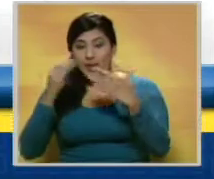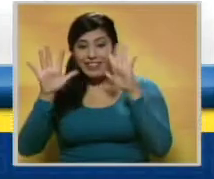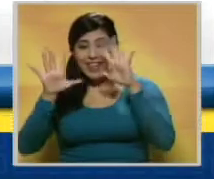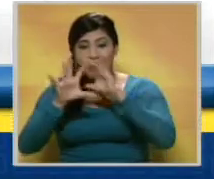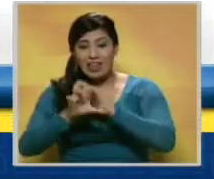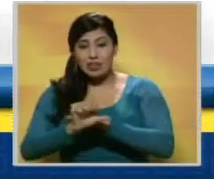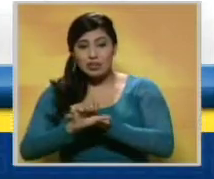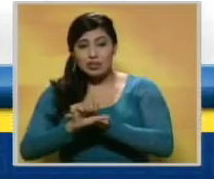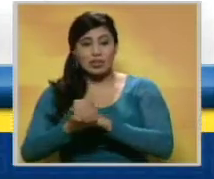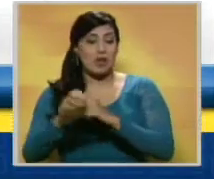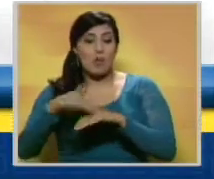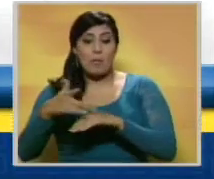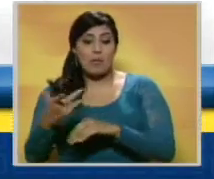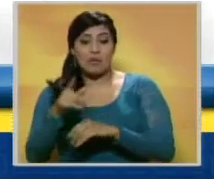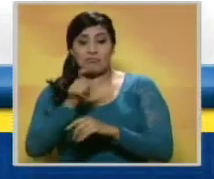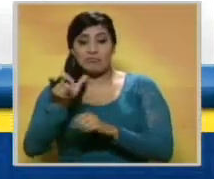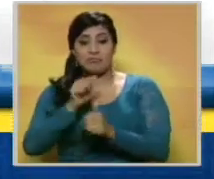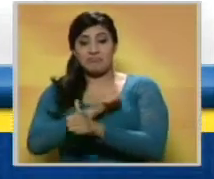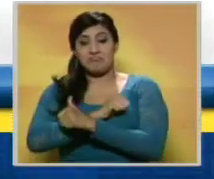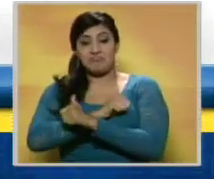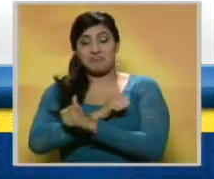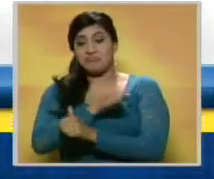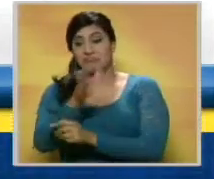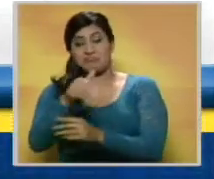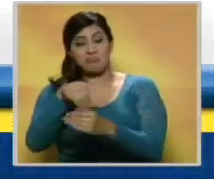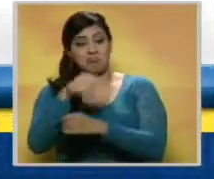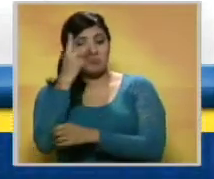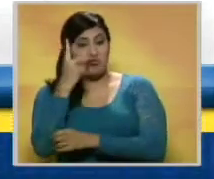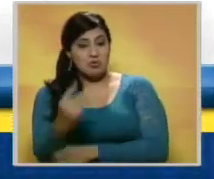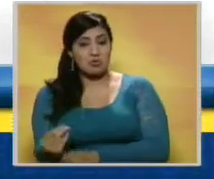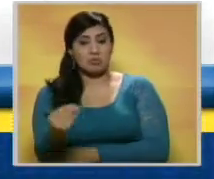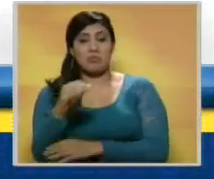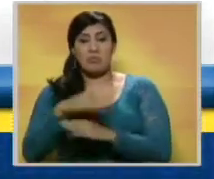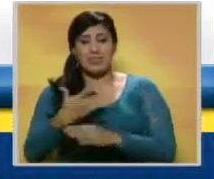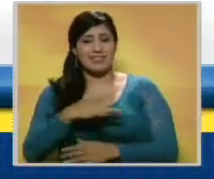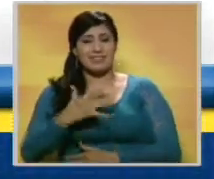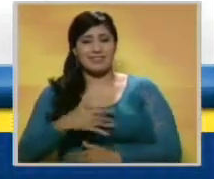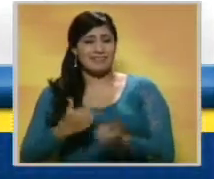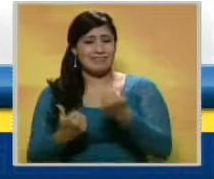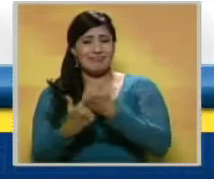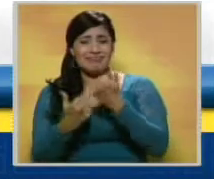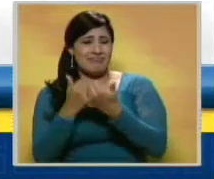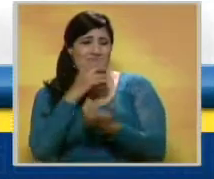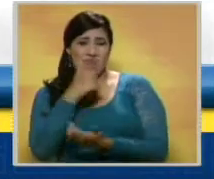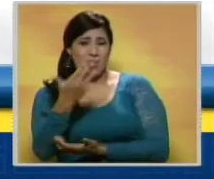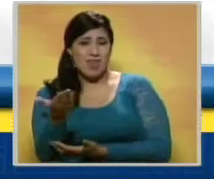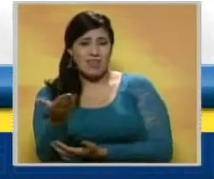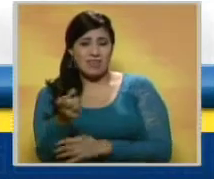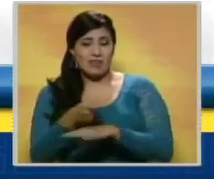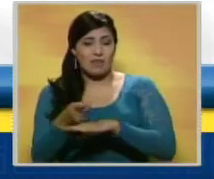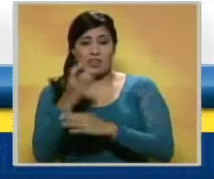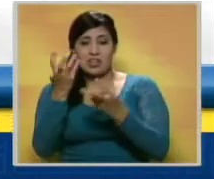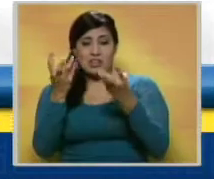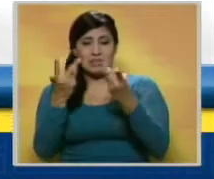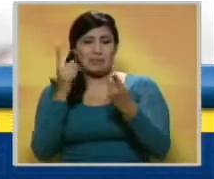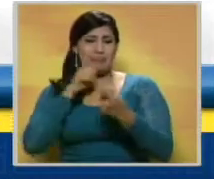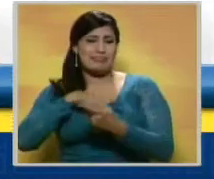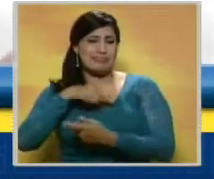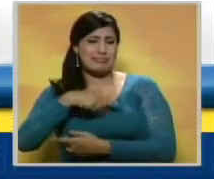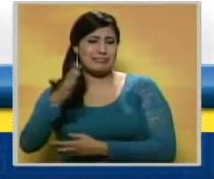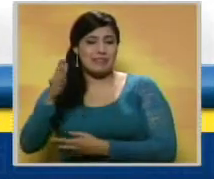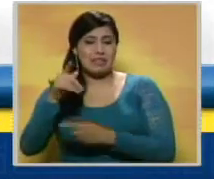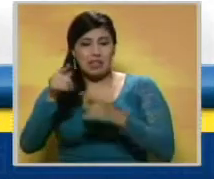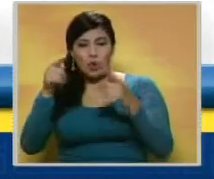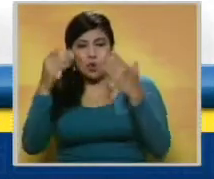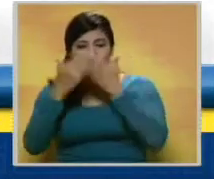votos abajo de las piedras, porque la gente no fue a votar. Y no fue a votar porque ya no se sienten representados. Esos números del PSU no se los creen a ellos. Yo creo que ellos